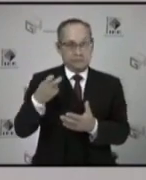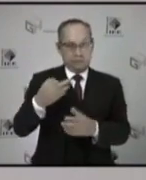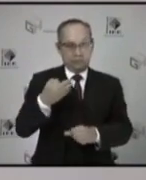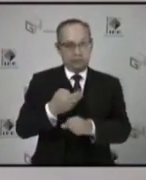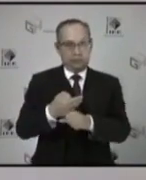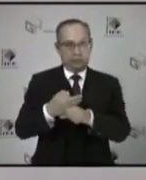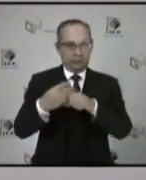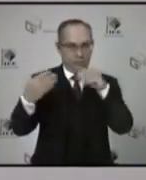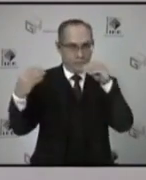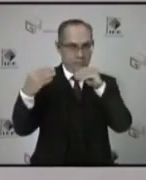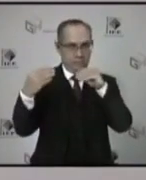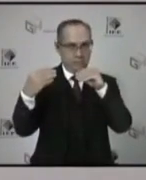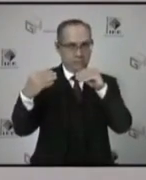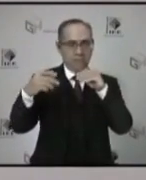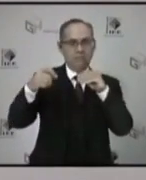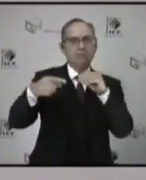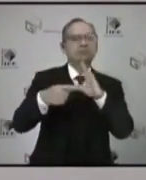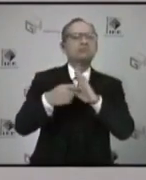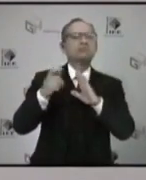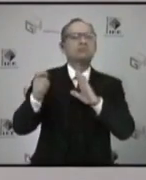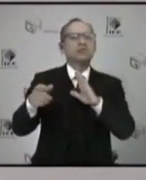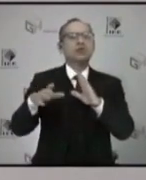es por el resultado de las encuestas.